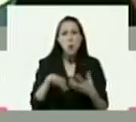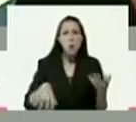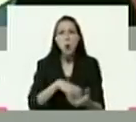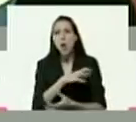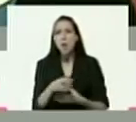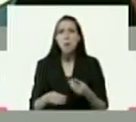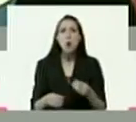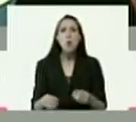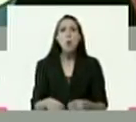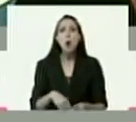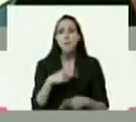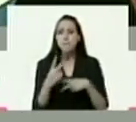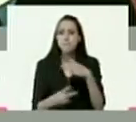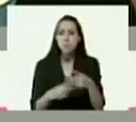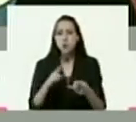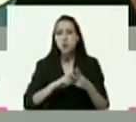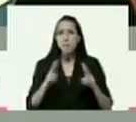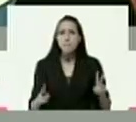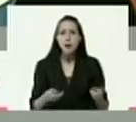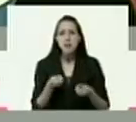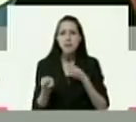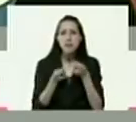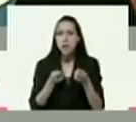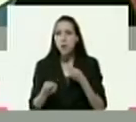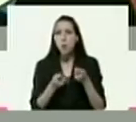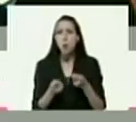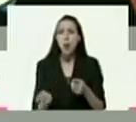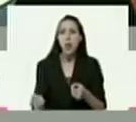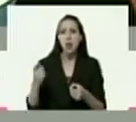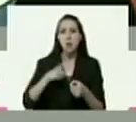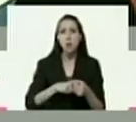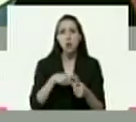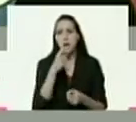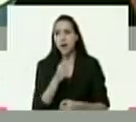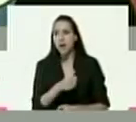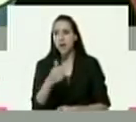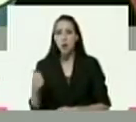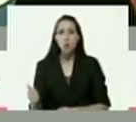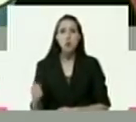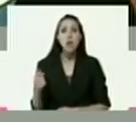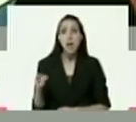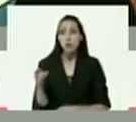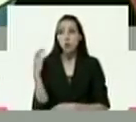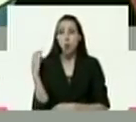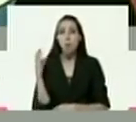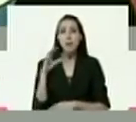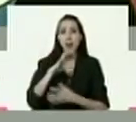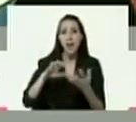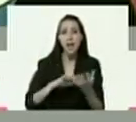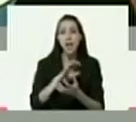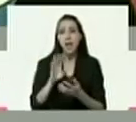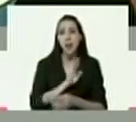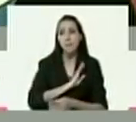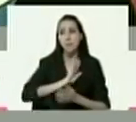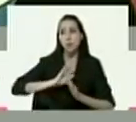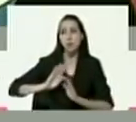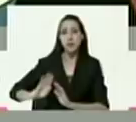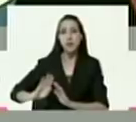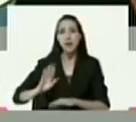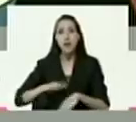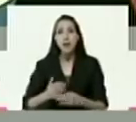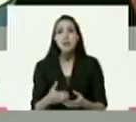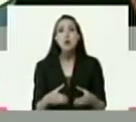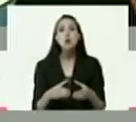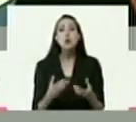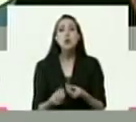abordó el proceso de paz y la reincorporación o no de ellos, eso es asunto colombiano, eso es una guerra colombiana, y esas reuniones jamás pudieron